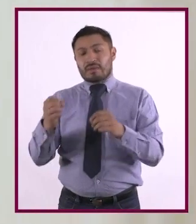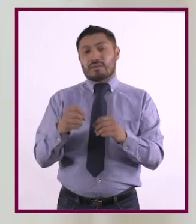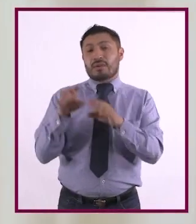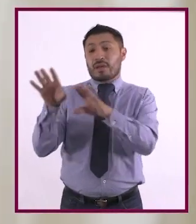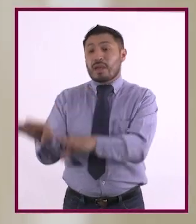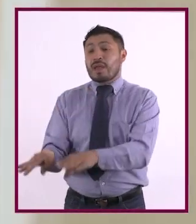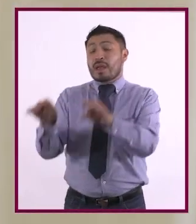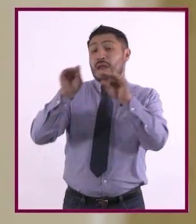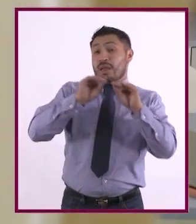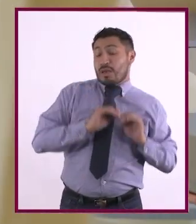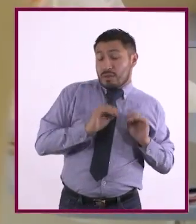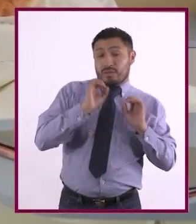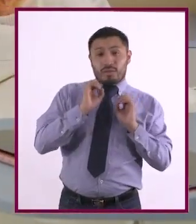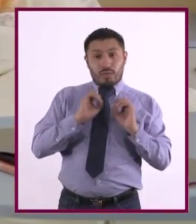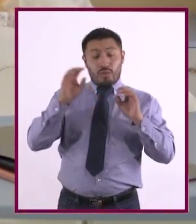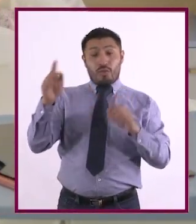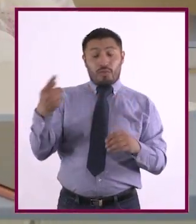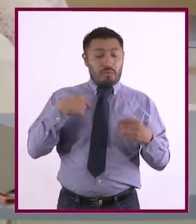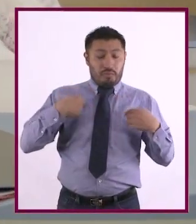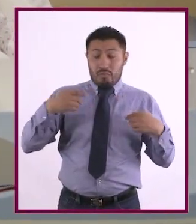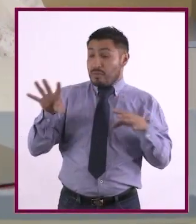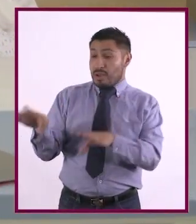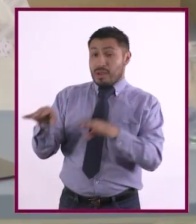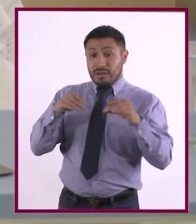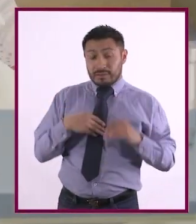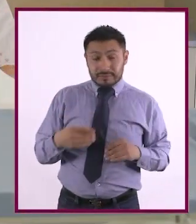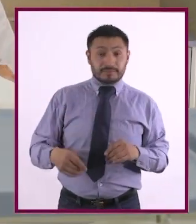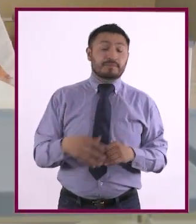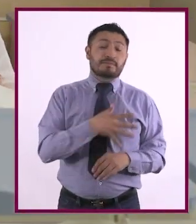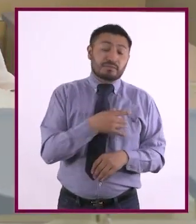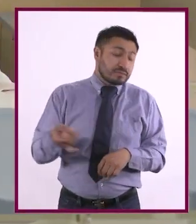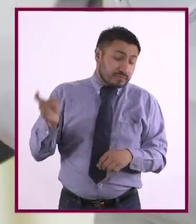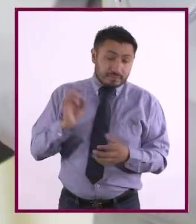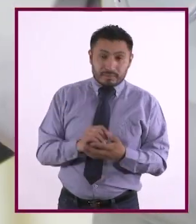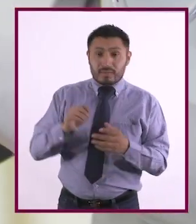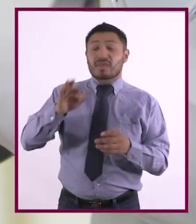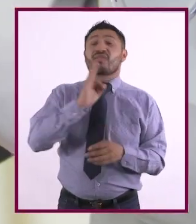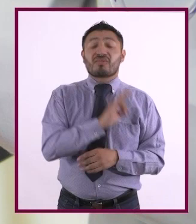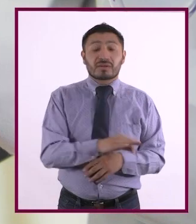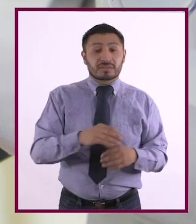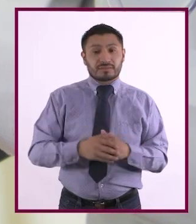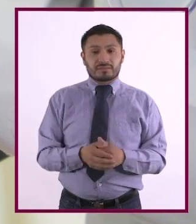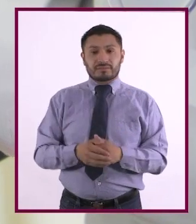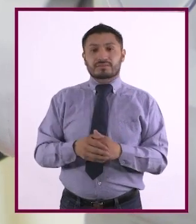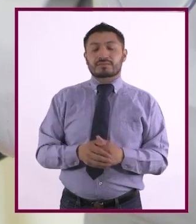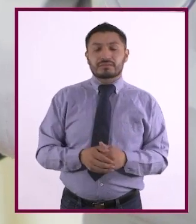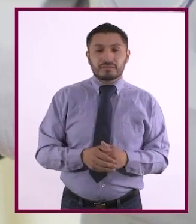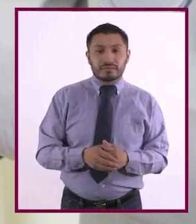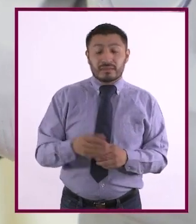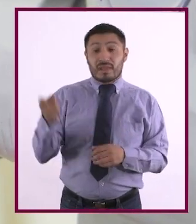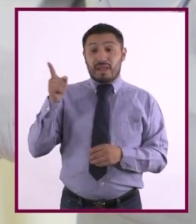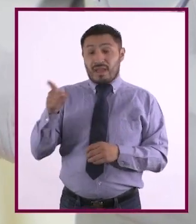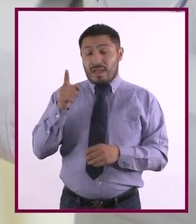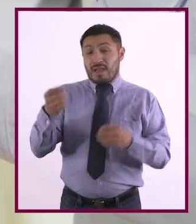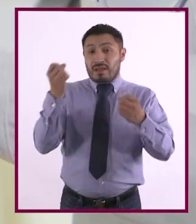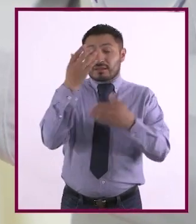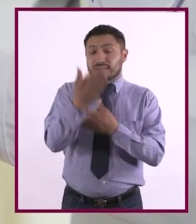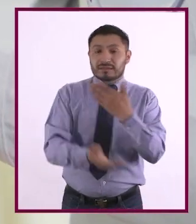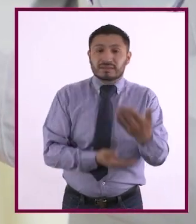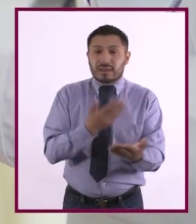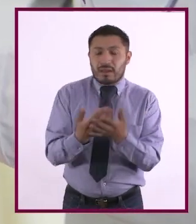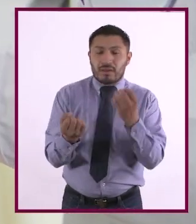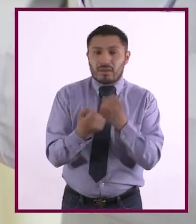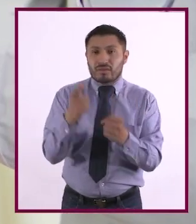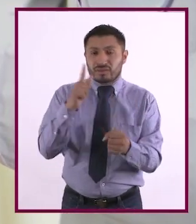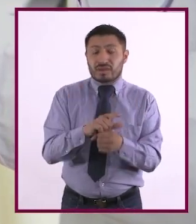el adoptante. Según cifras oficiales y del Instituto de Seguridad y Servicios Sociales de los Trabajadores del Estado,